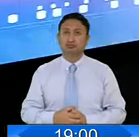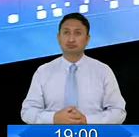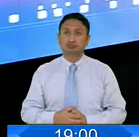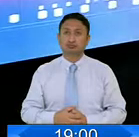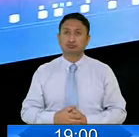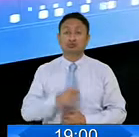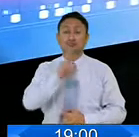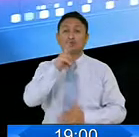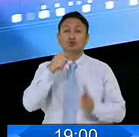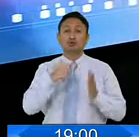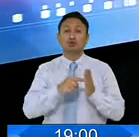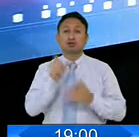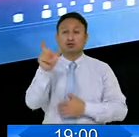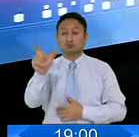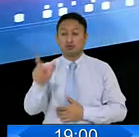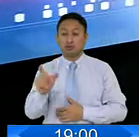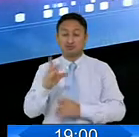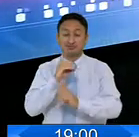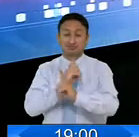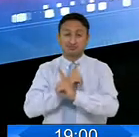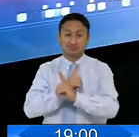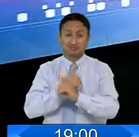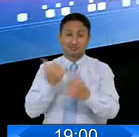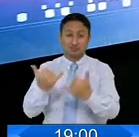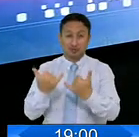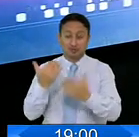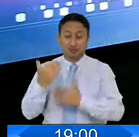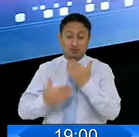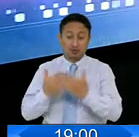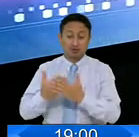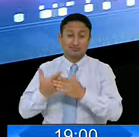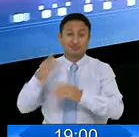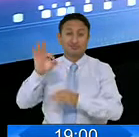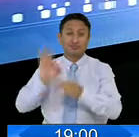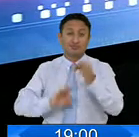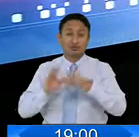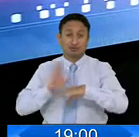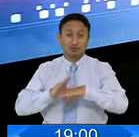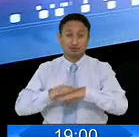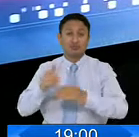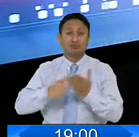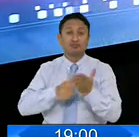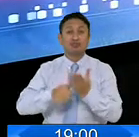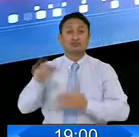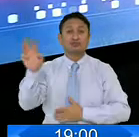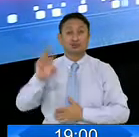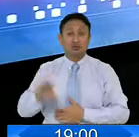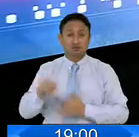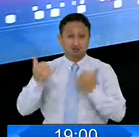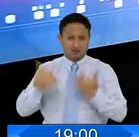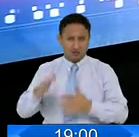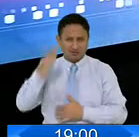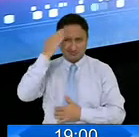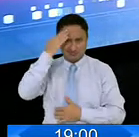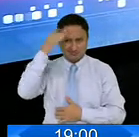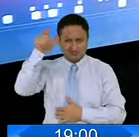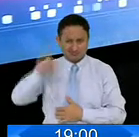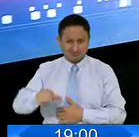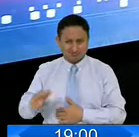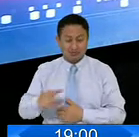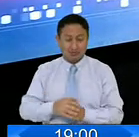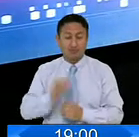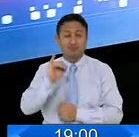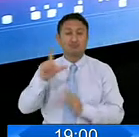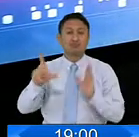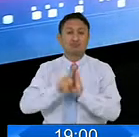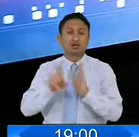Más de 2.000 carnets de discapacidad están en proceso de anulación luego de que el Ministerio de Salud identificara que fueron otorgados